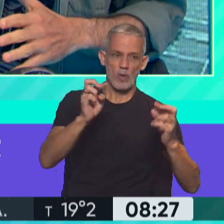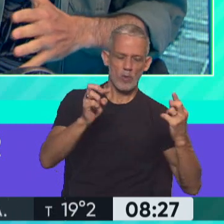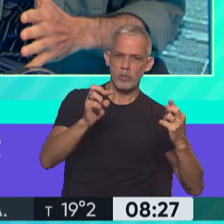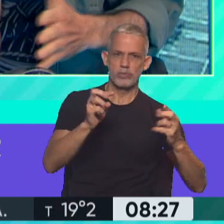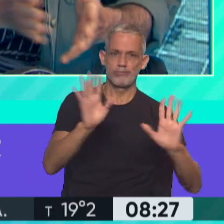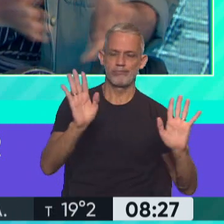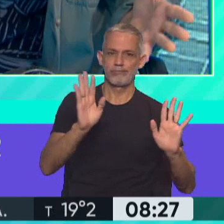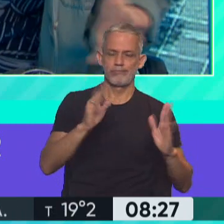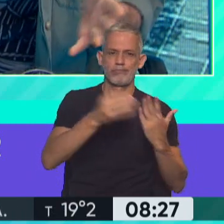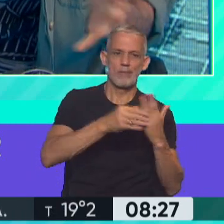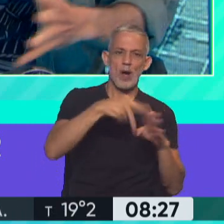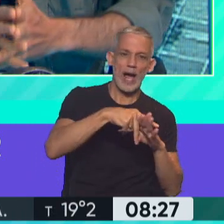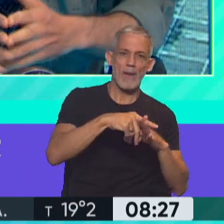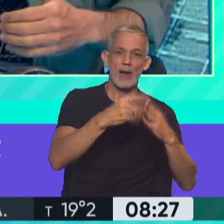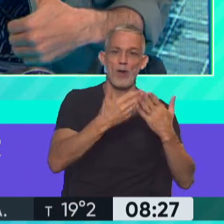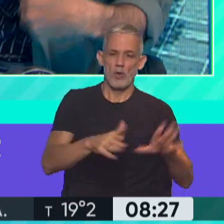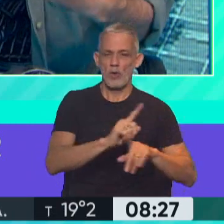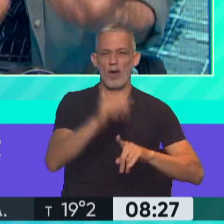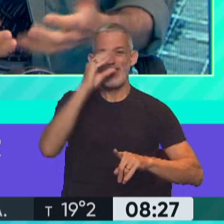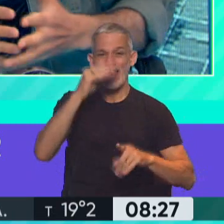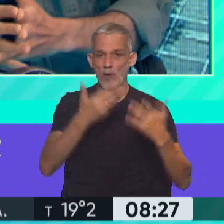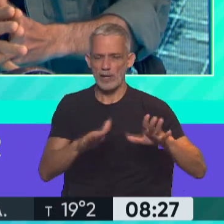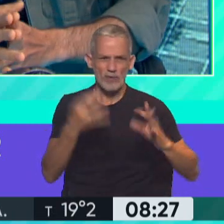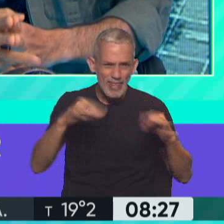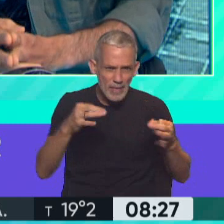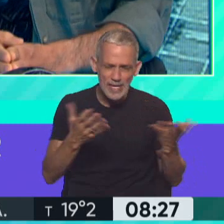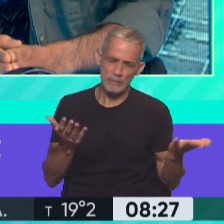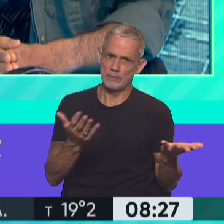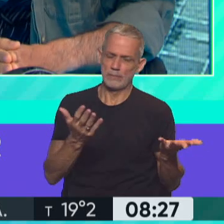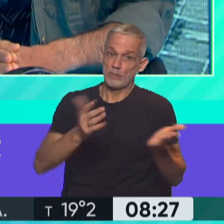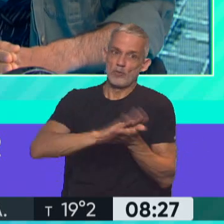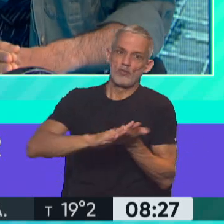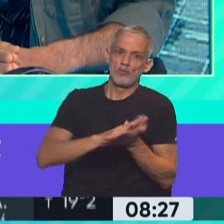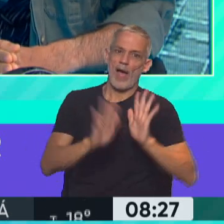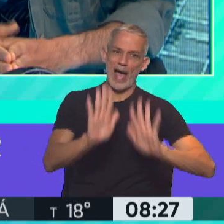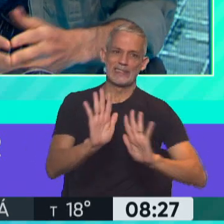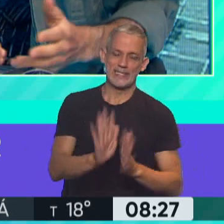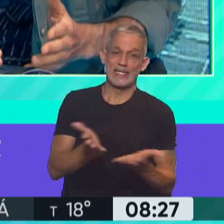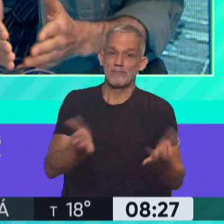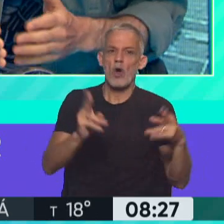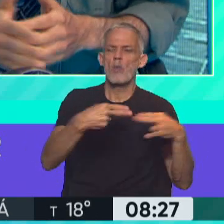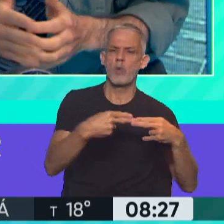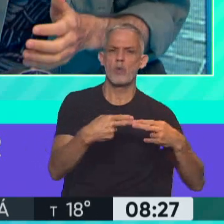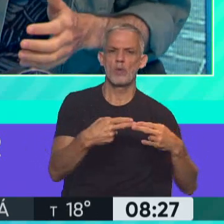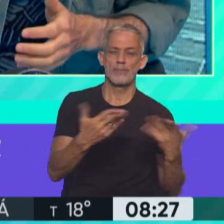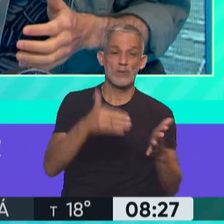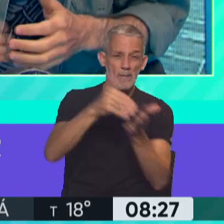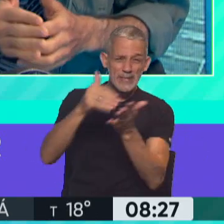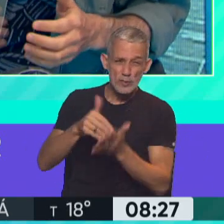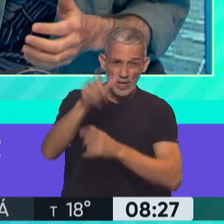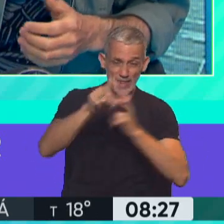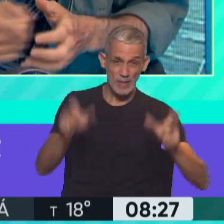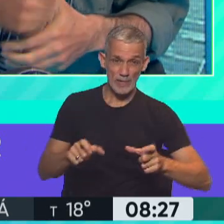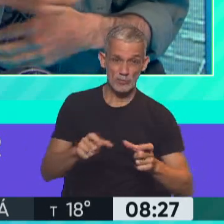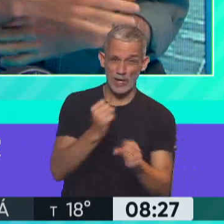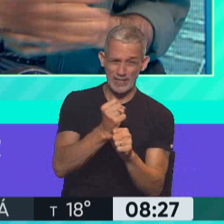tenían que renunciar. Entonces, para no renunciar, aplicaron eso, que era una solución tal vez peor para la economía, porque eso dejó a millones de personas